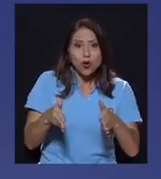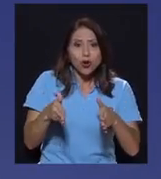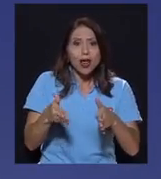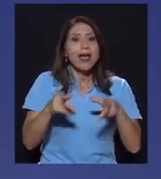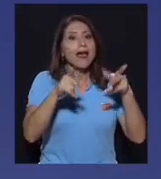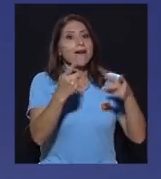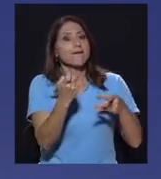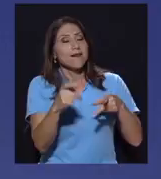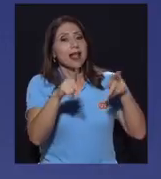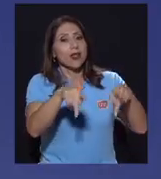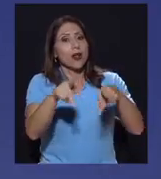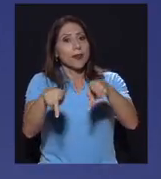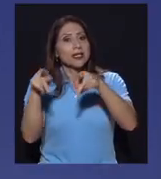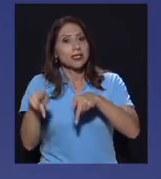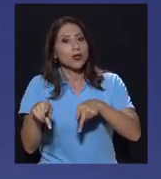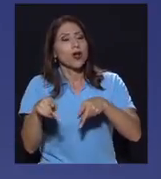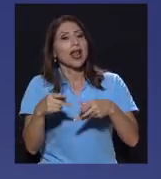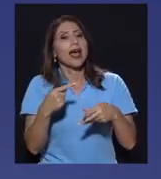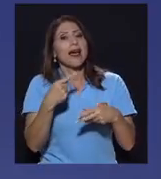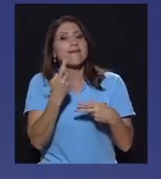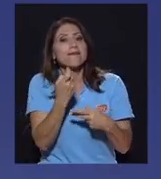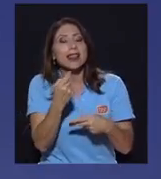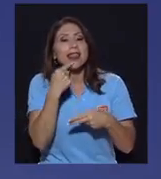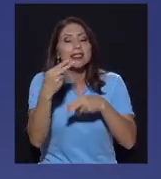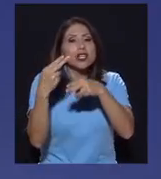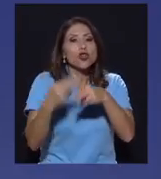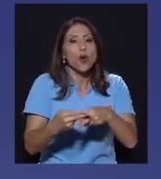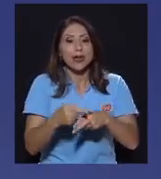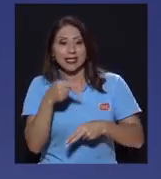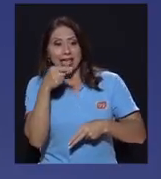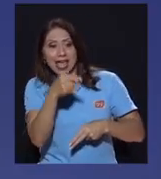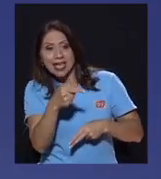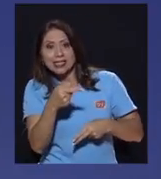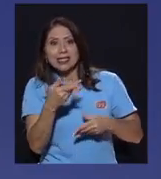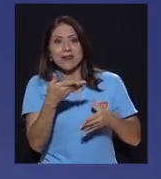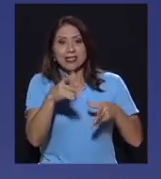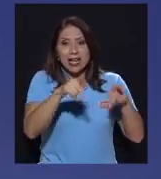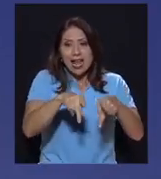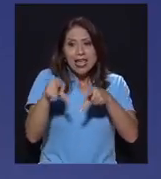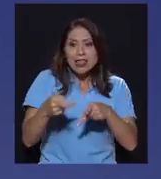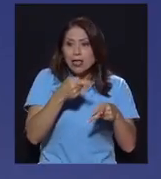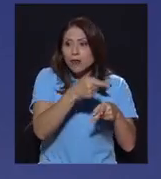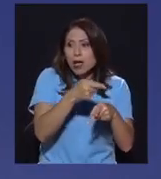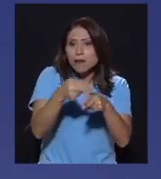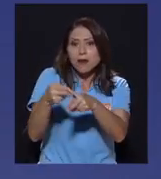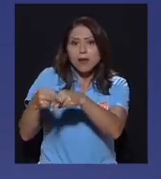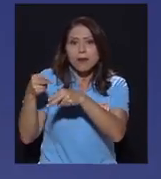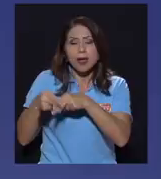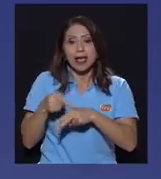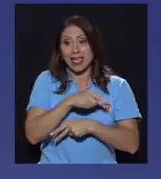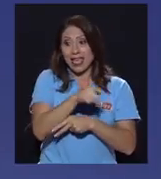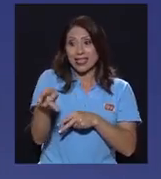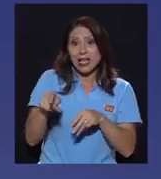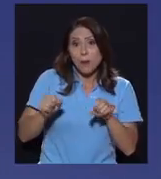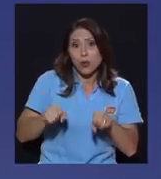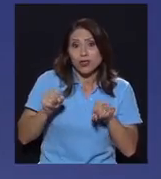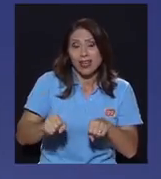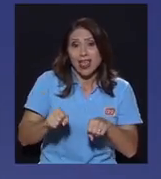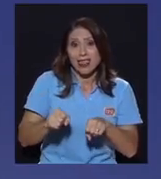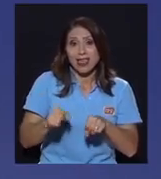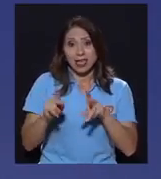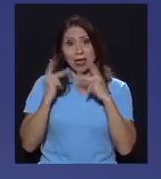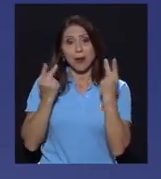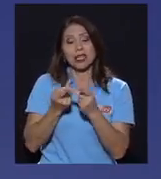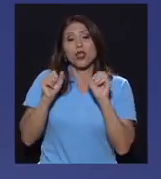digan este va a ser mi ministro esta va a ser la gente que llegó en realidad es este proyecto o estas posibilidades de que los partidos digan que hay personas que les